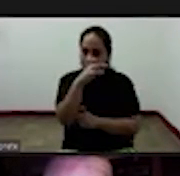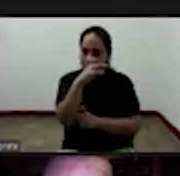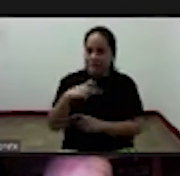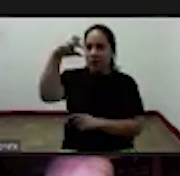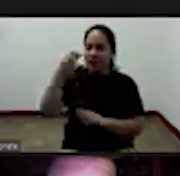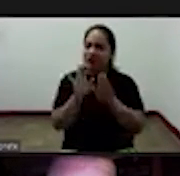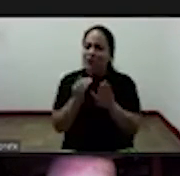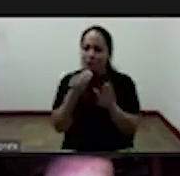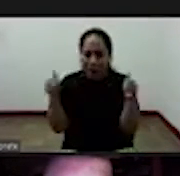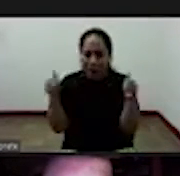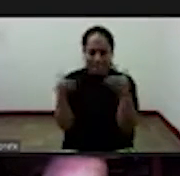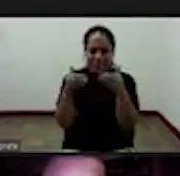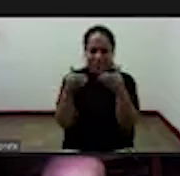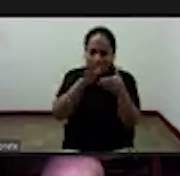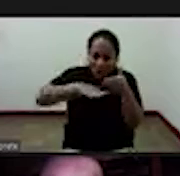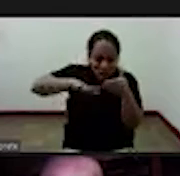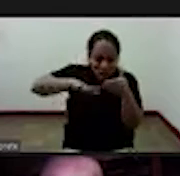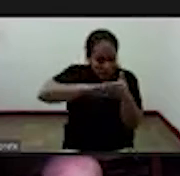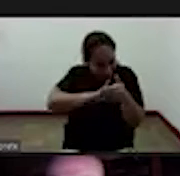terruño.